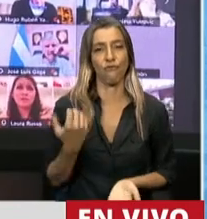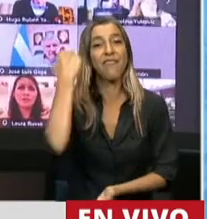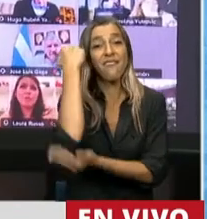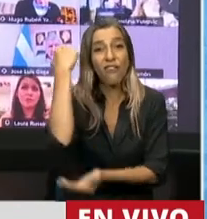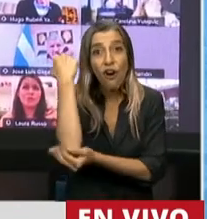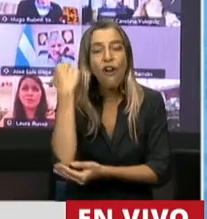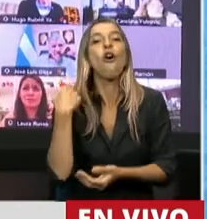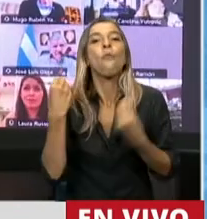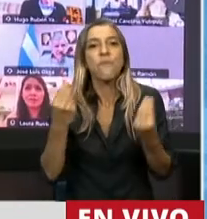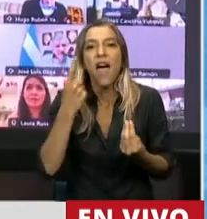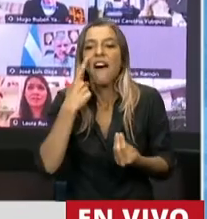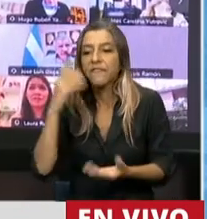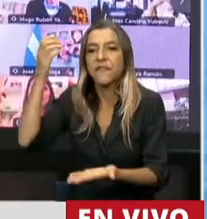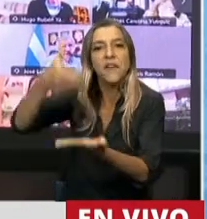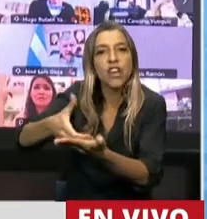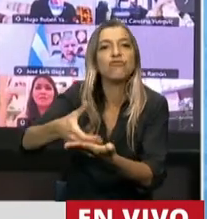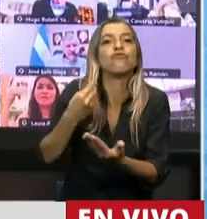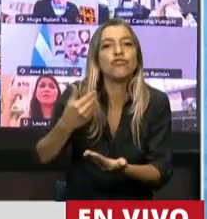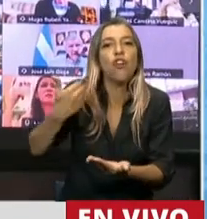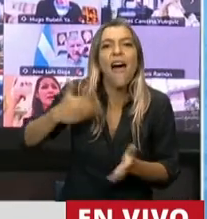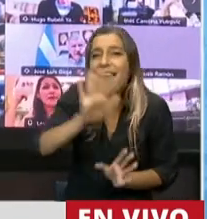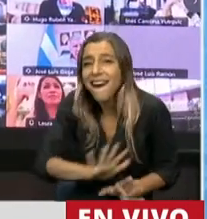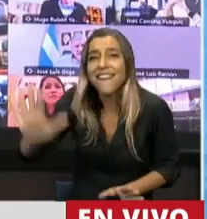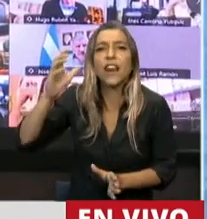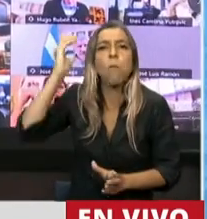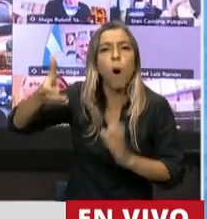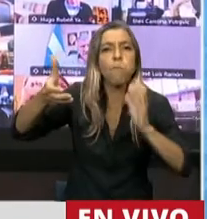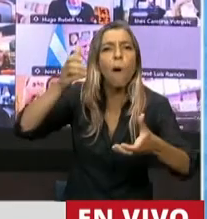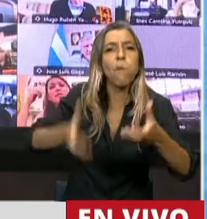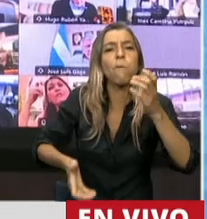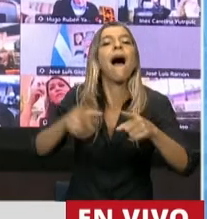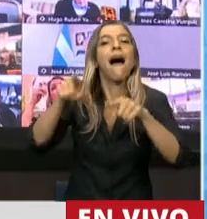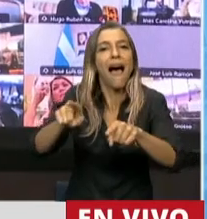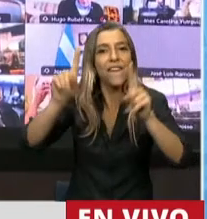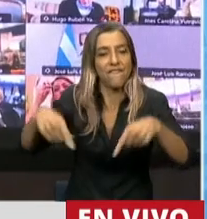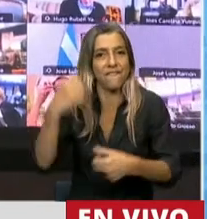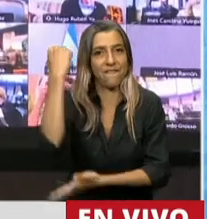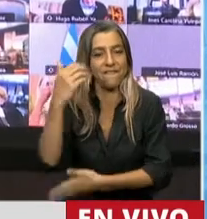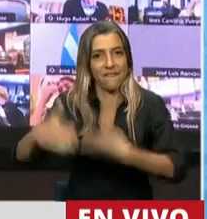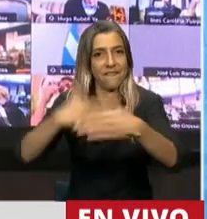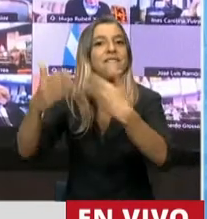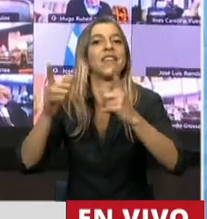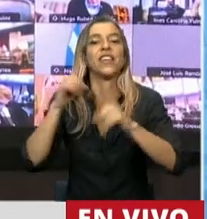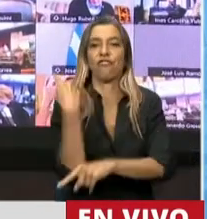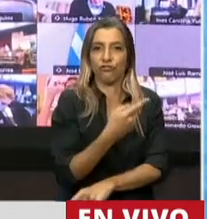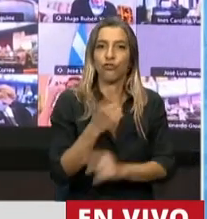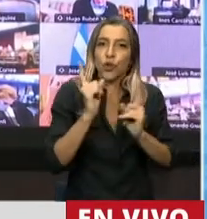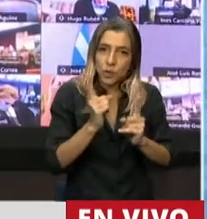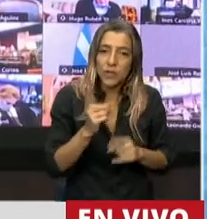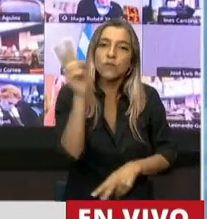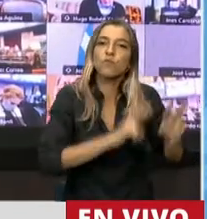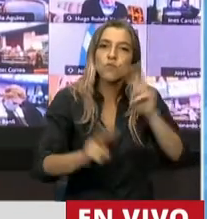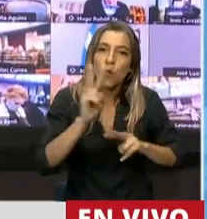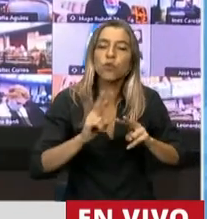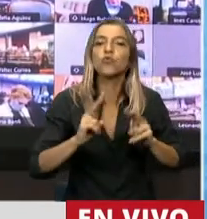afinquen inversiones? ¿Cómo logramos calificar nuestros recursos humanos en el territorio? ¿Cómo logramos un marco institucional para que en cada uno de los lugares los